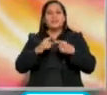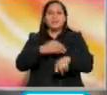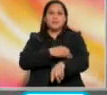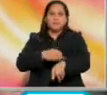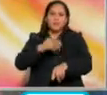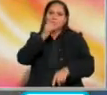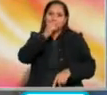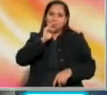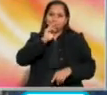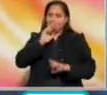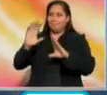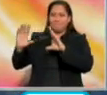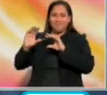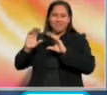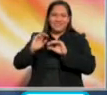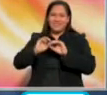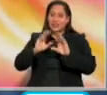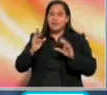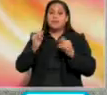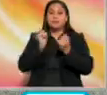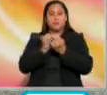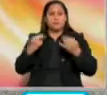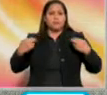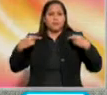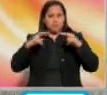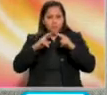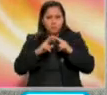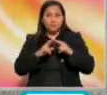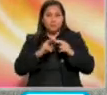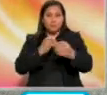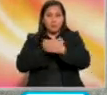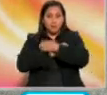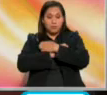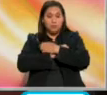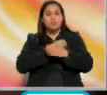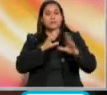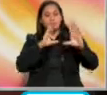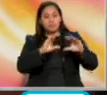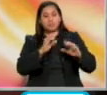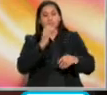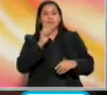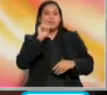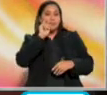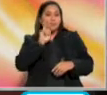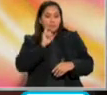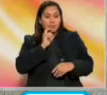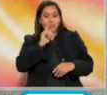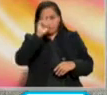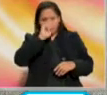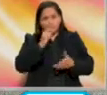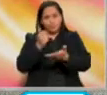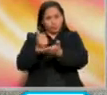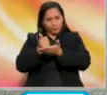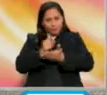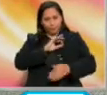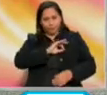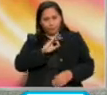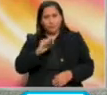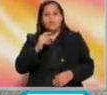Por supuesto, la participación de la familia y de los maestros, de los educadores en sexualidad, que puedan dar esta orientación. Si bien